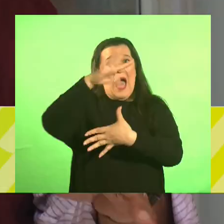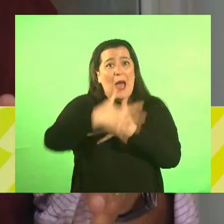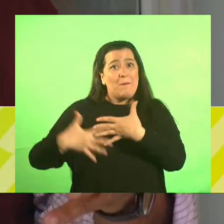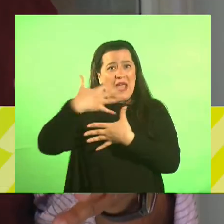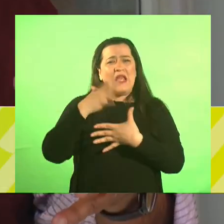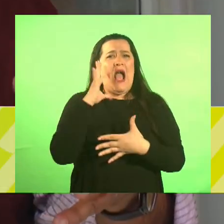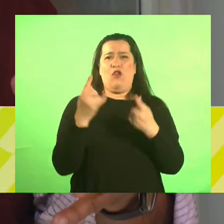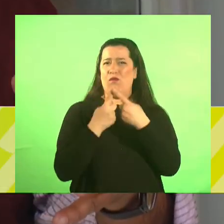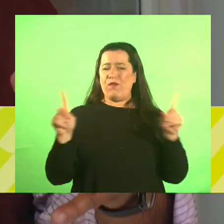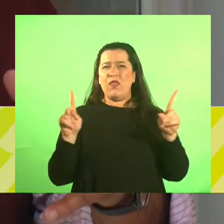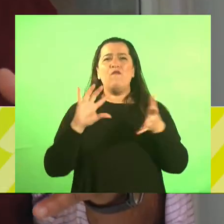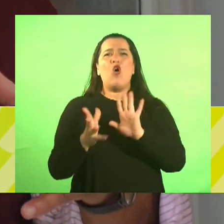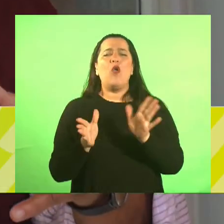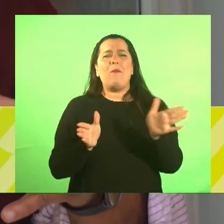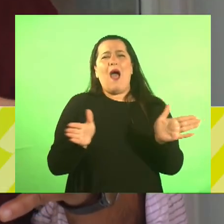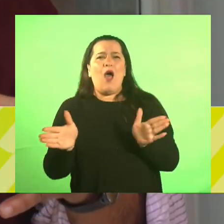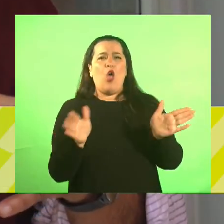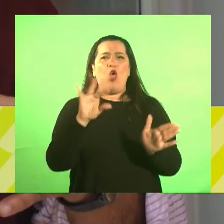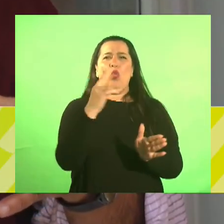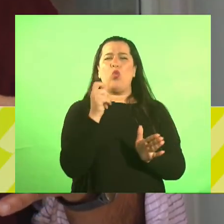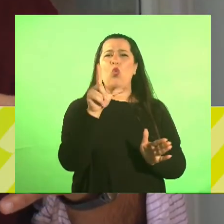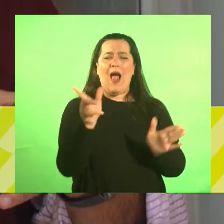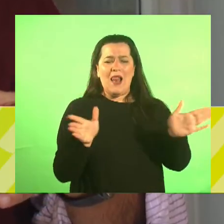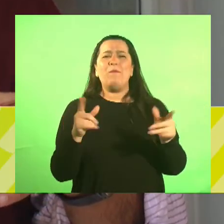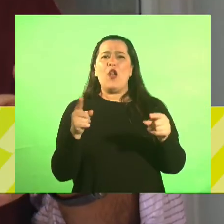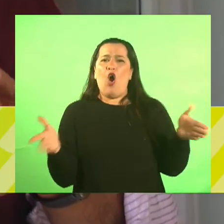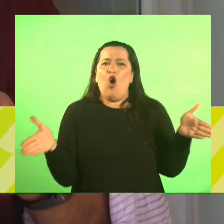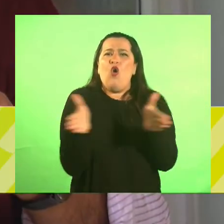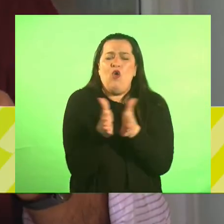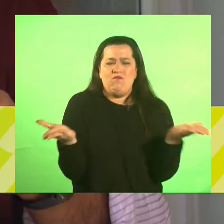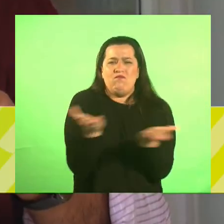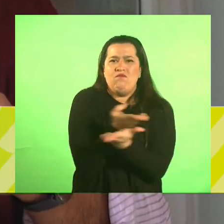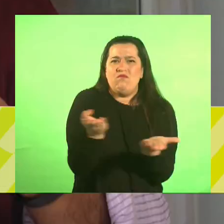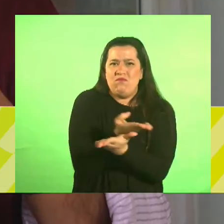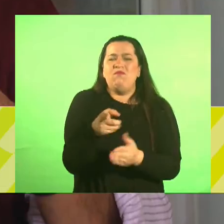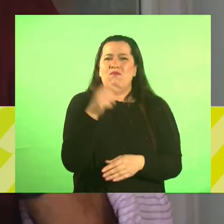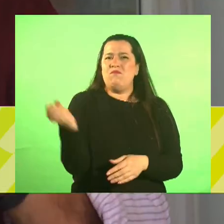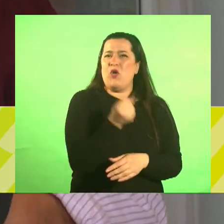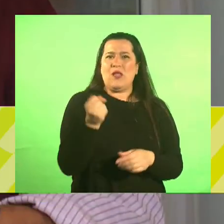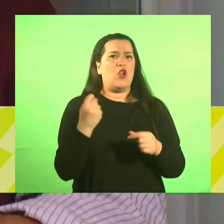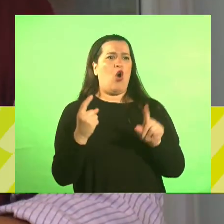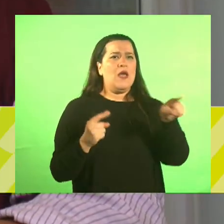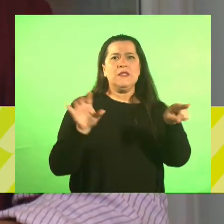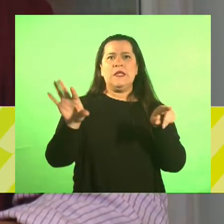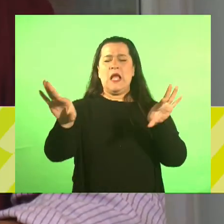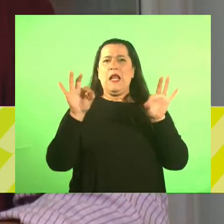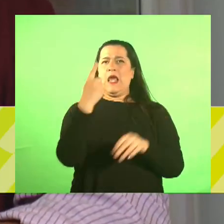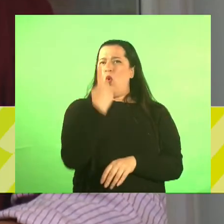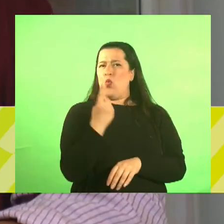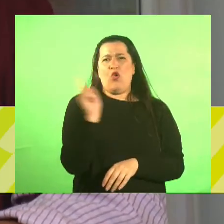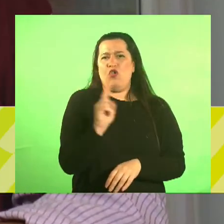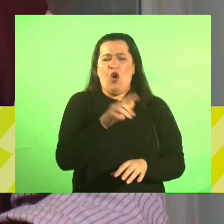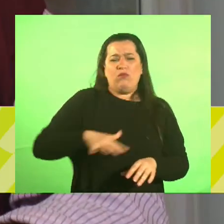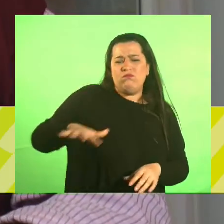distinto, hicimos la dualidad. La dualidad es la complementación, es la posibilidad de una convivencia en un territorio